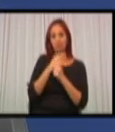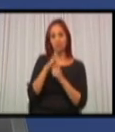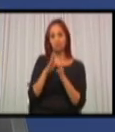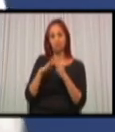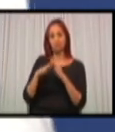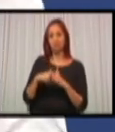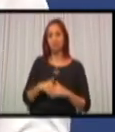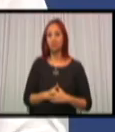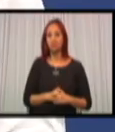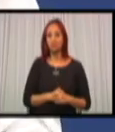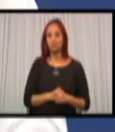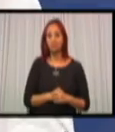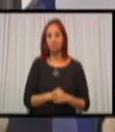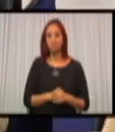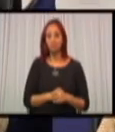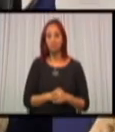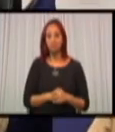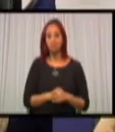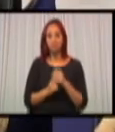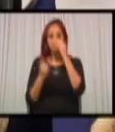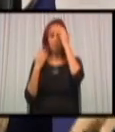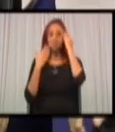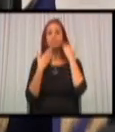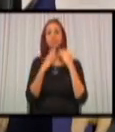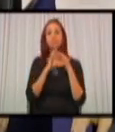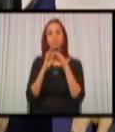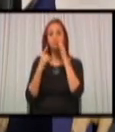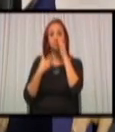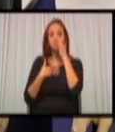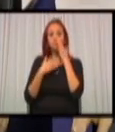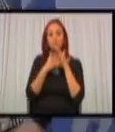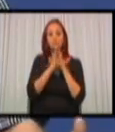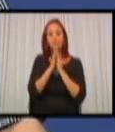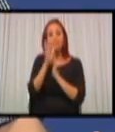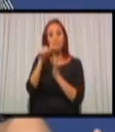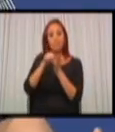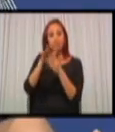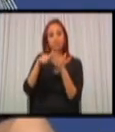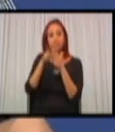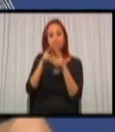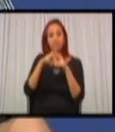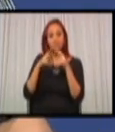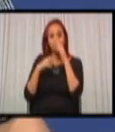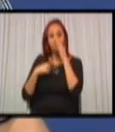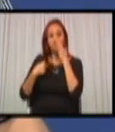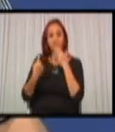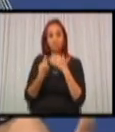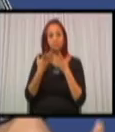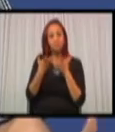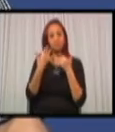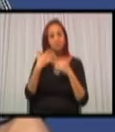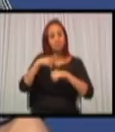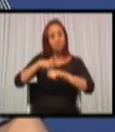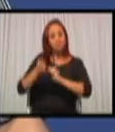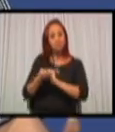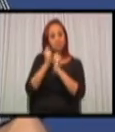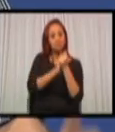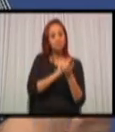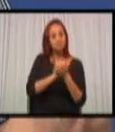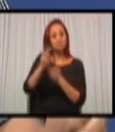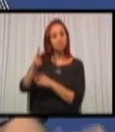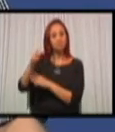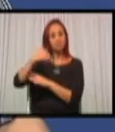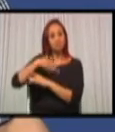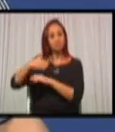habitaciones. Muy bien, don Víctor. Bueno, mateños, yo les quiero pedir el voto, todos me conocen. Yo creo que es momento del cambio, San Mateo